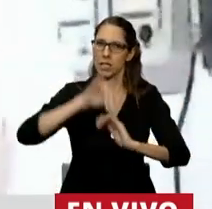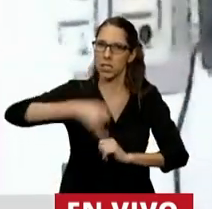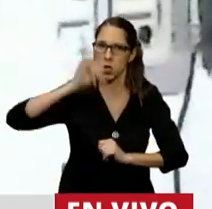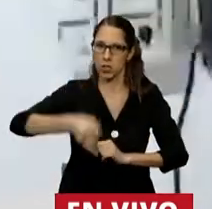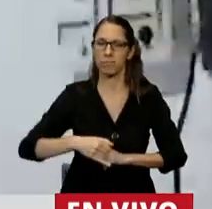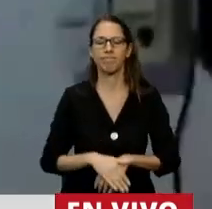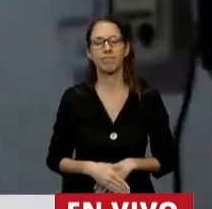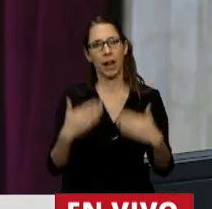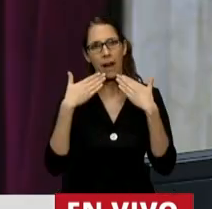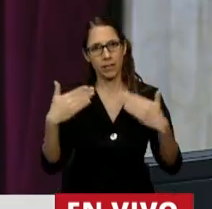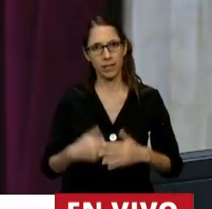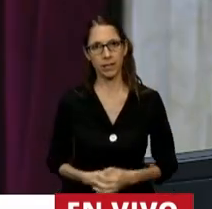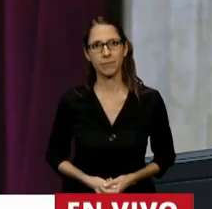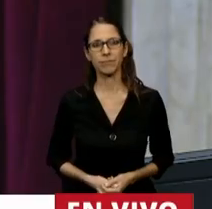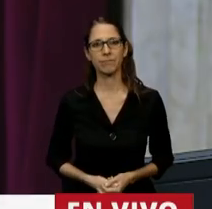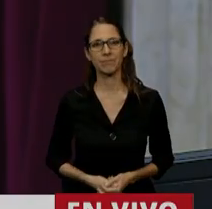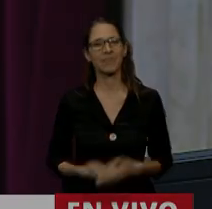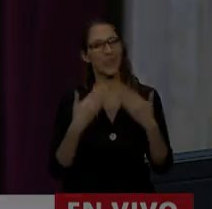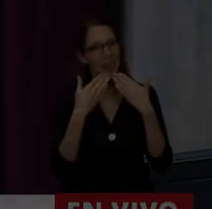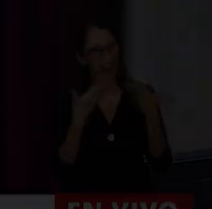Muchas gracias. Muchas gracias, diputada Mounier.